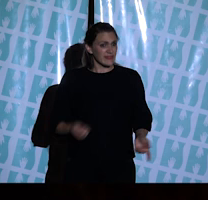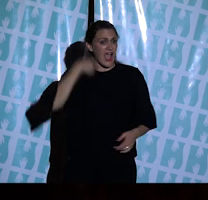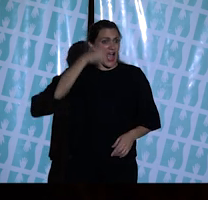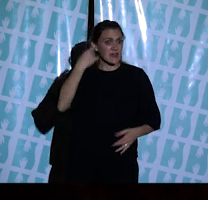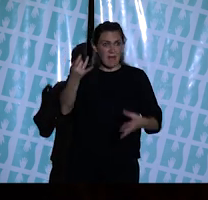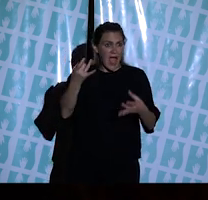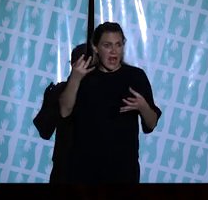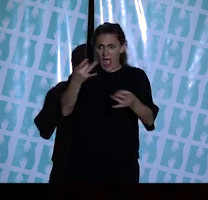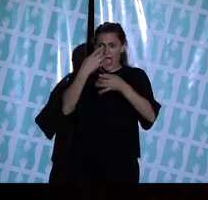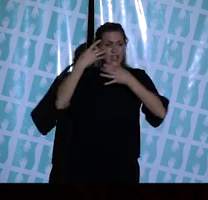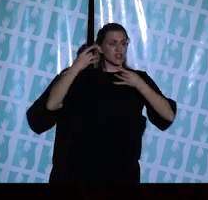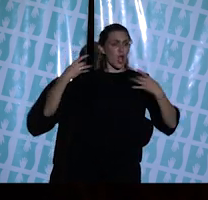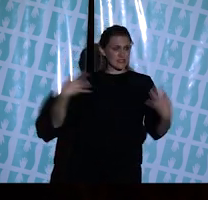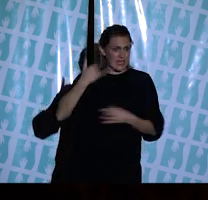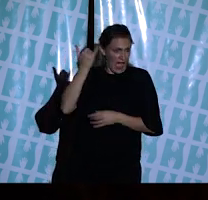también.